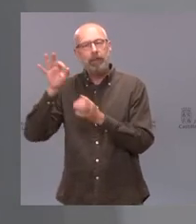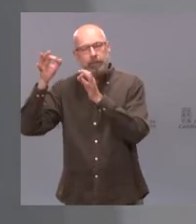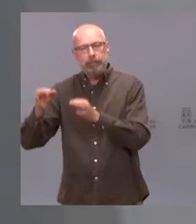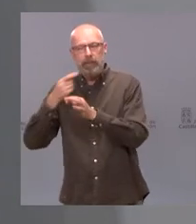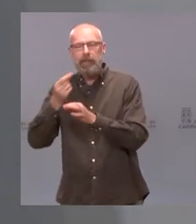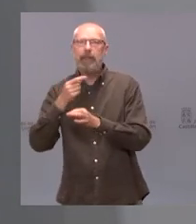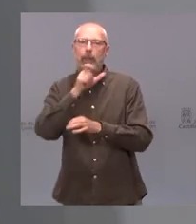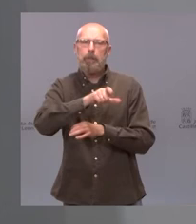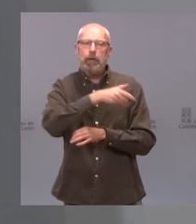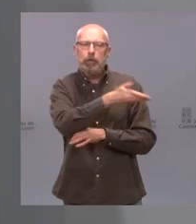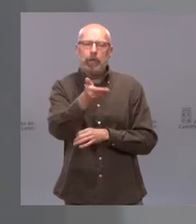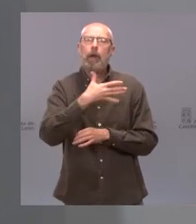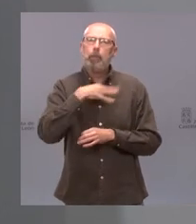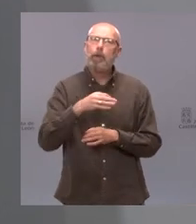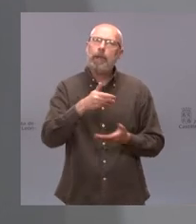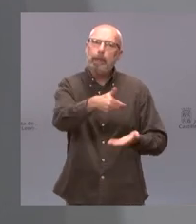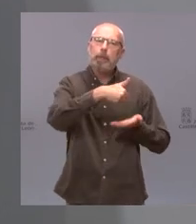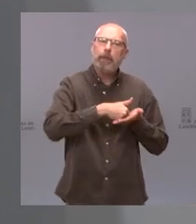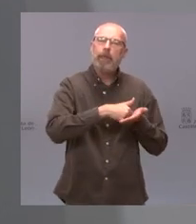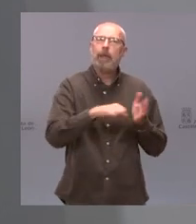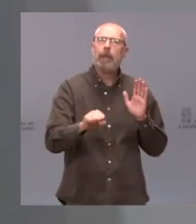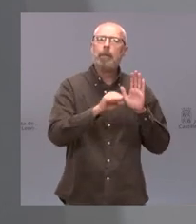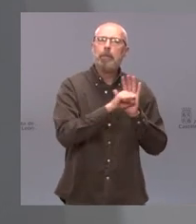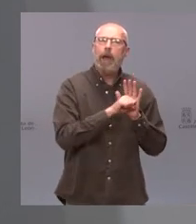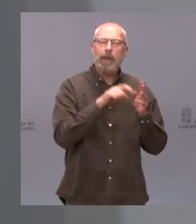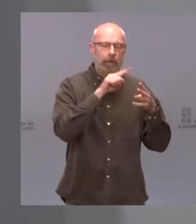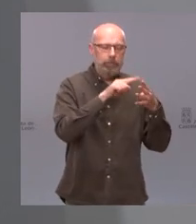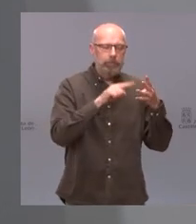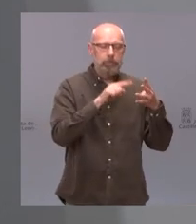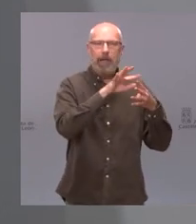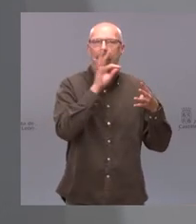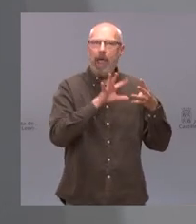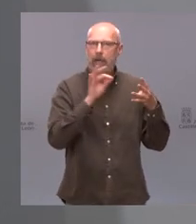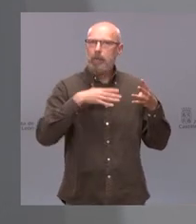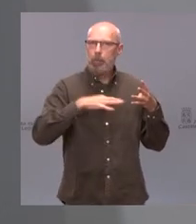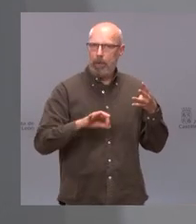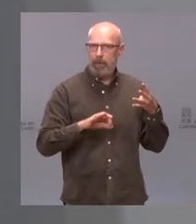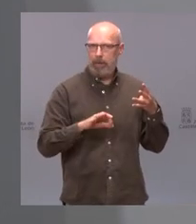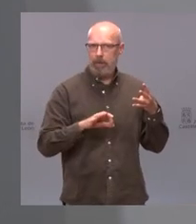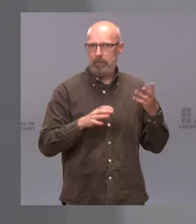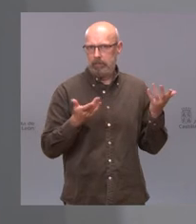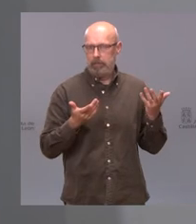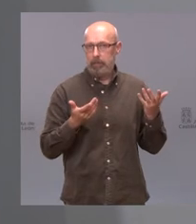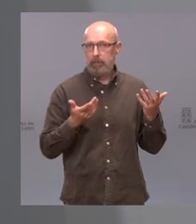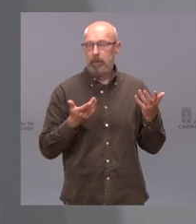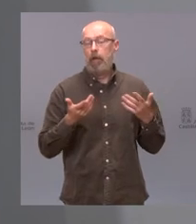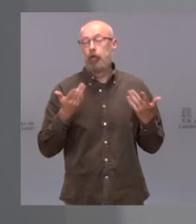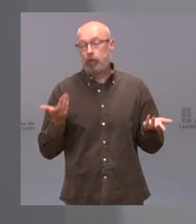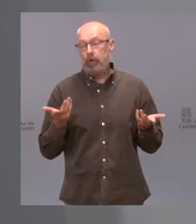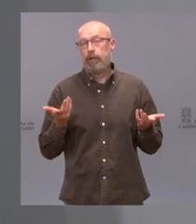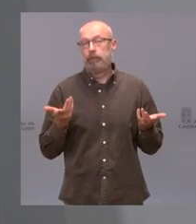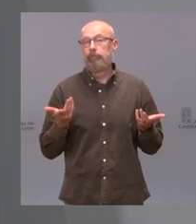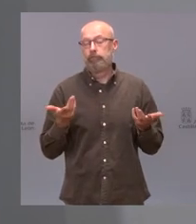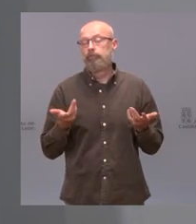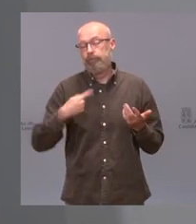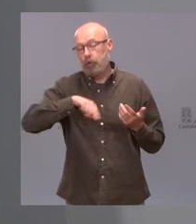vacune con la misma vacuna que se les puso la primera dosis, nuestro consejo a los